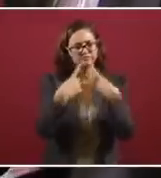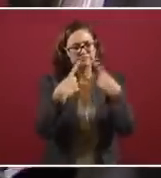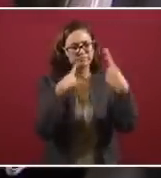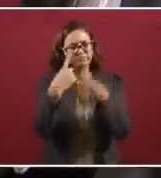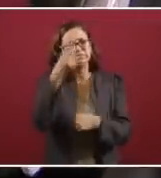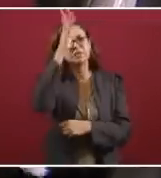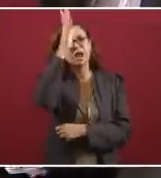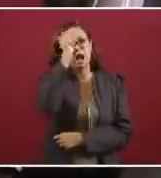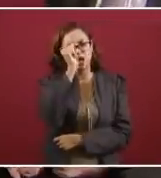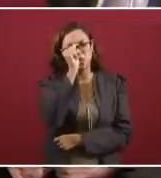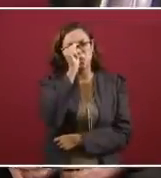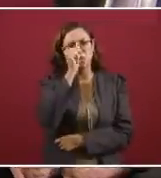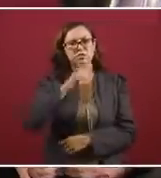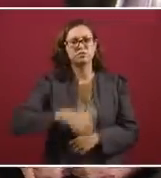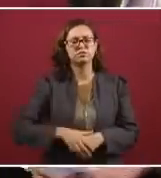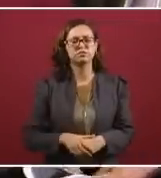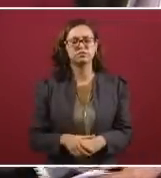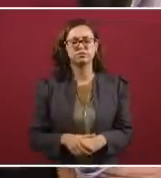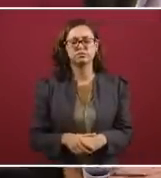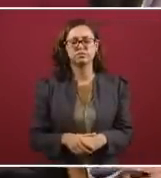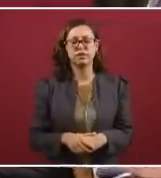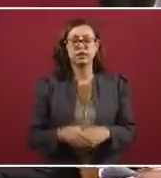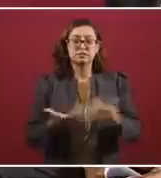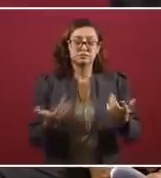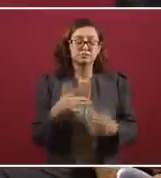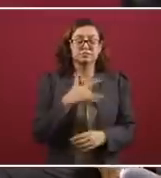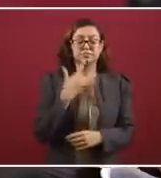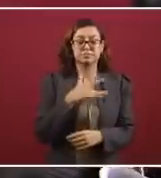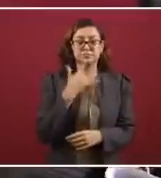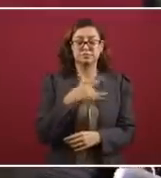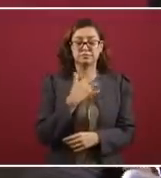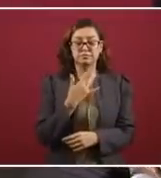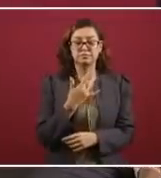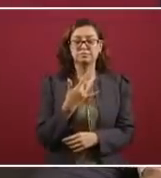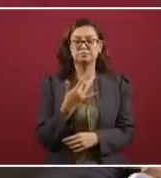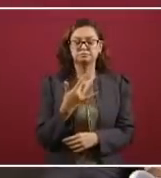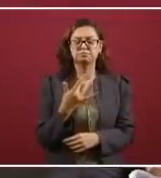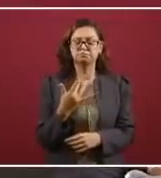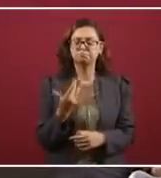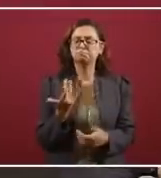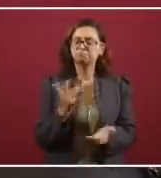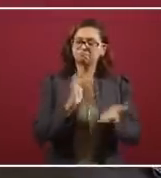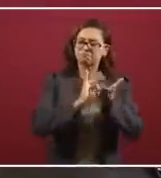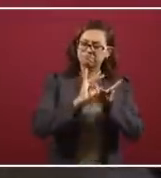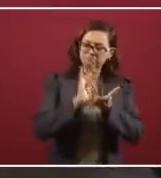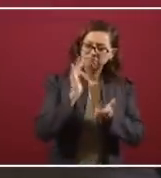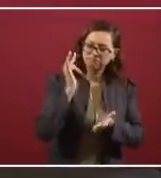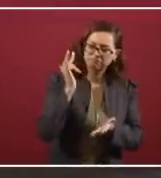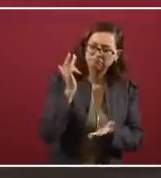Tenemos que agradecer el día de hoy la voluntad